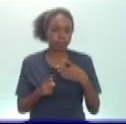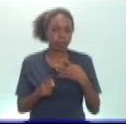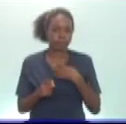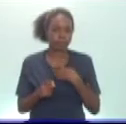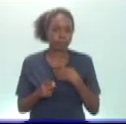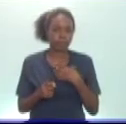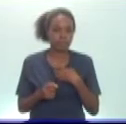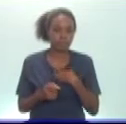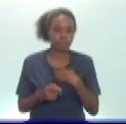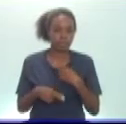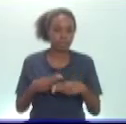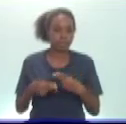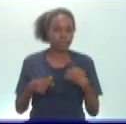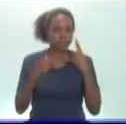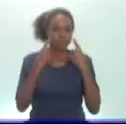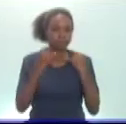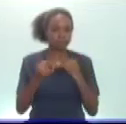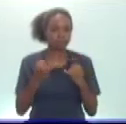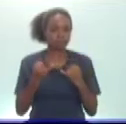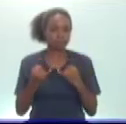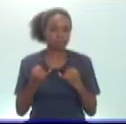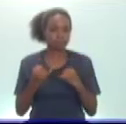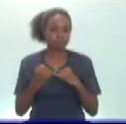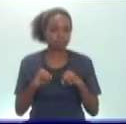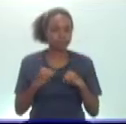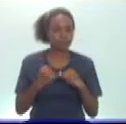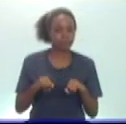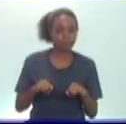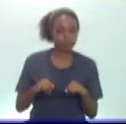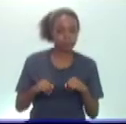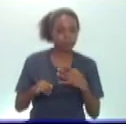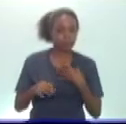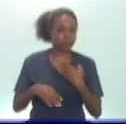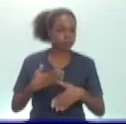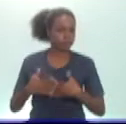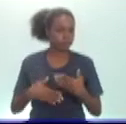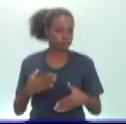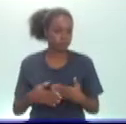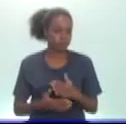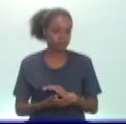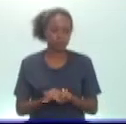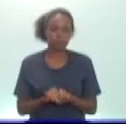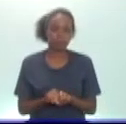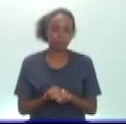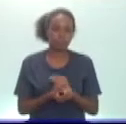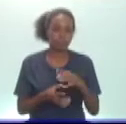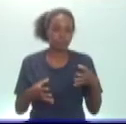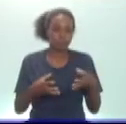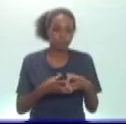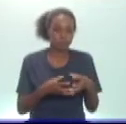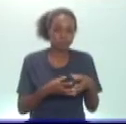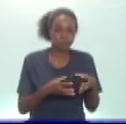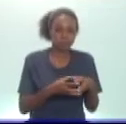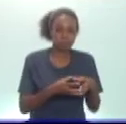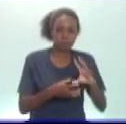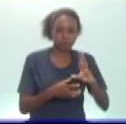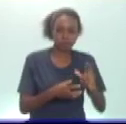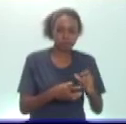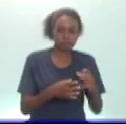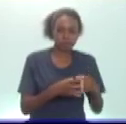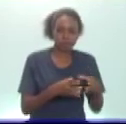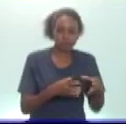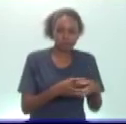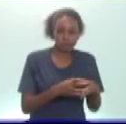acá es identificar la información que brinda el problema. Recuerden que el problema nos da un grupo de datos y nosotros tenemos